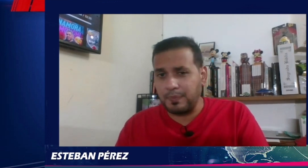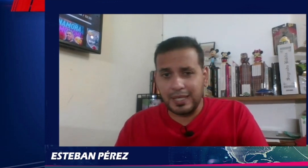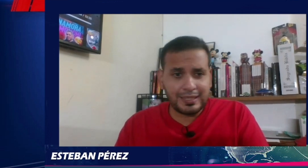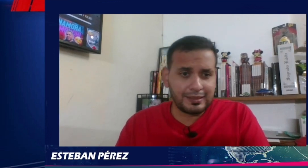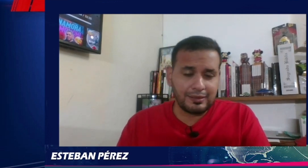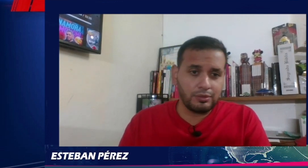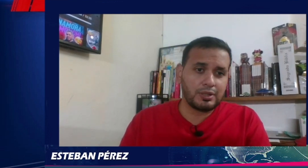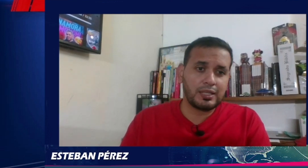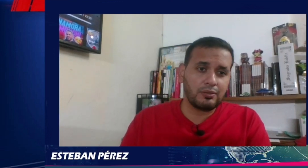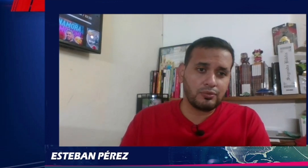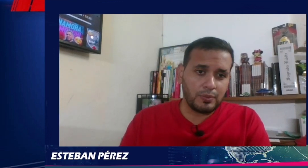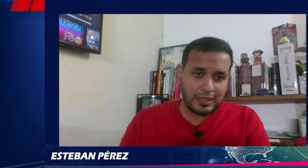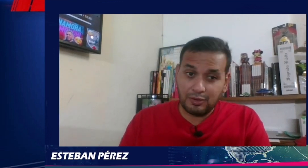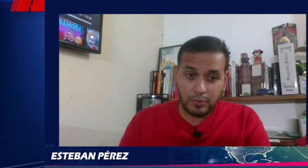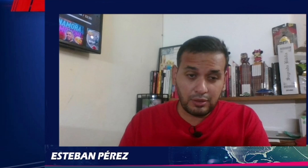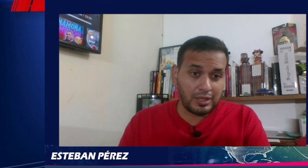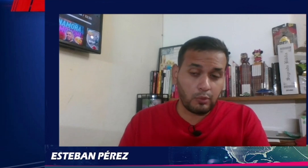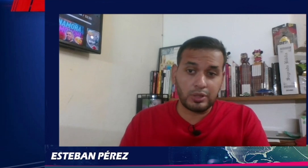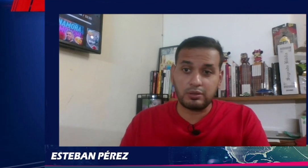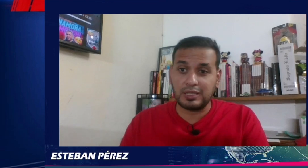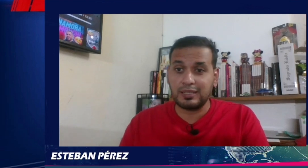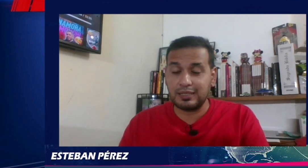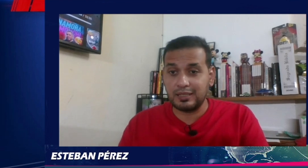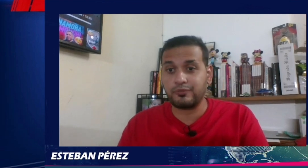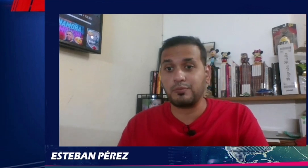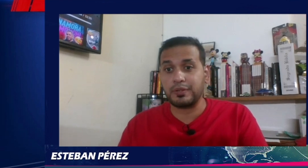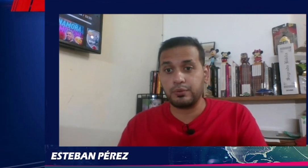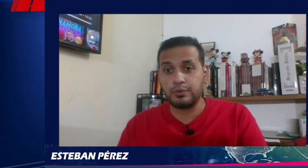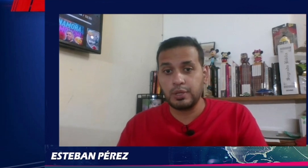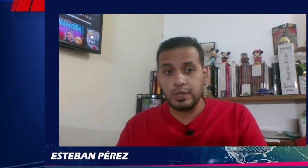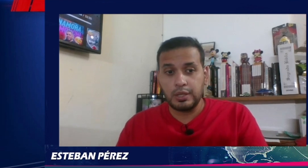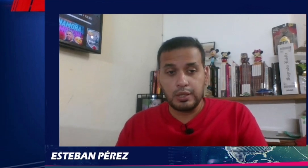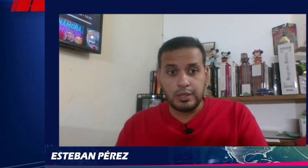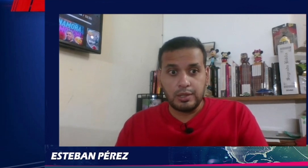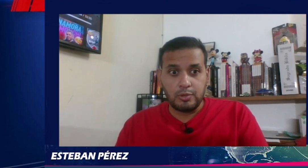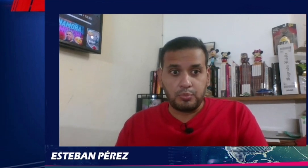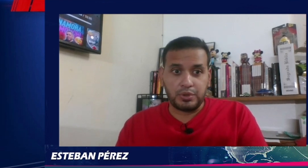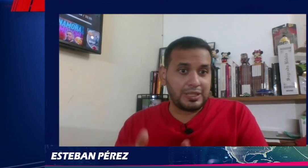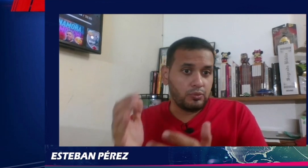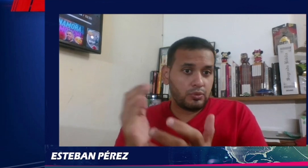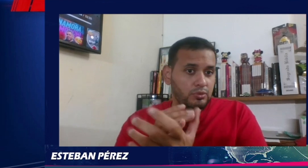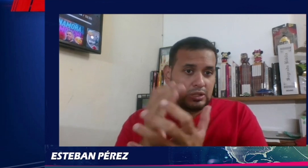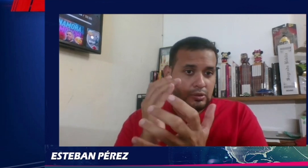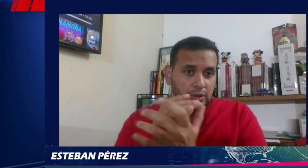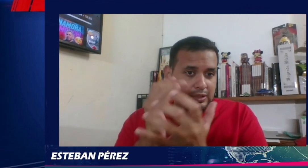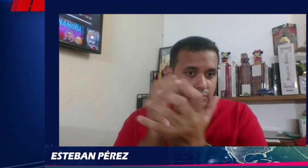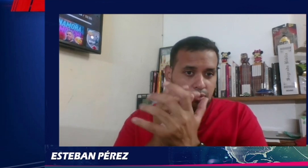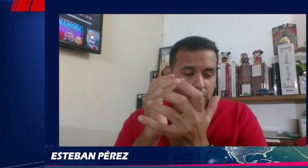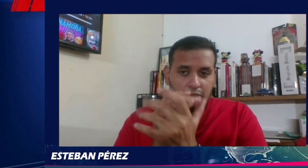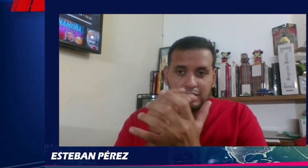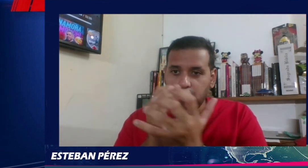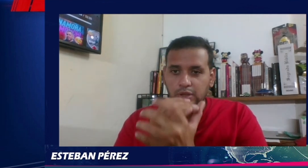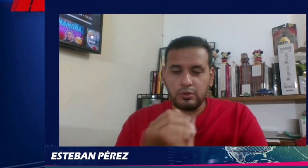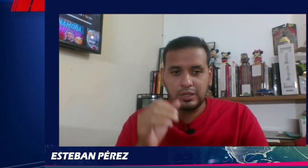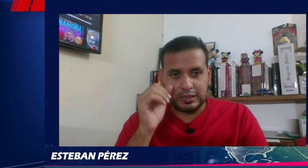las campañas en contra del gobierno de la 4T, de la transformación, pues es duro y duele.